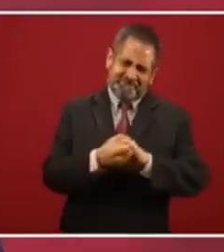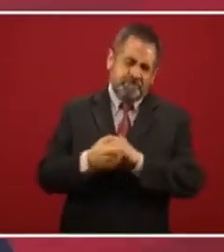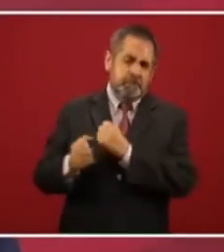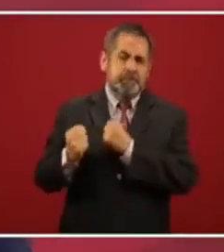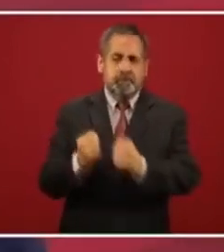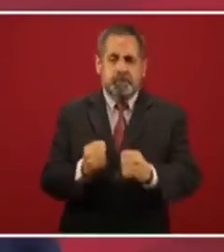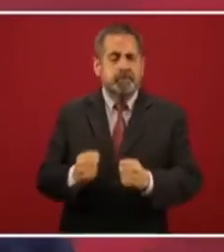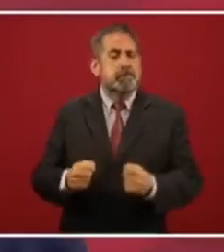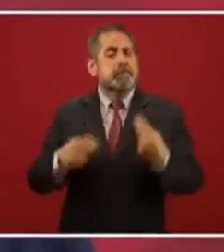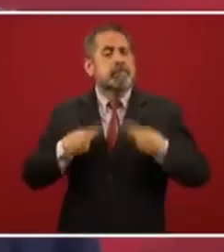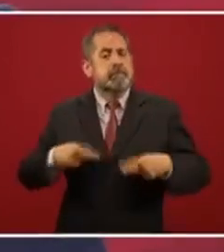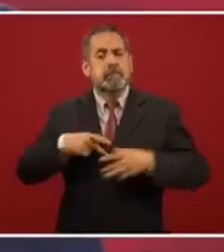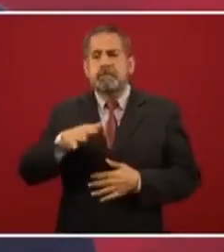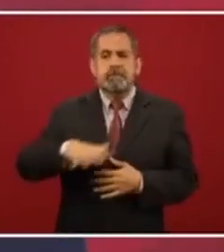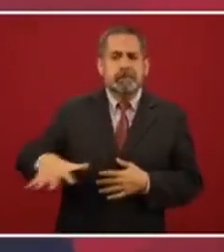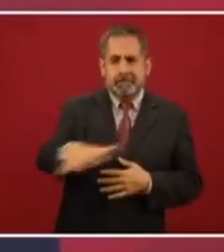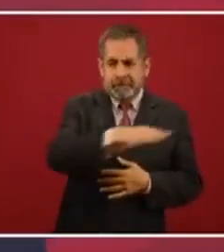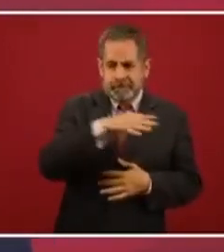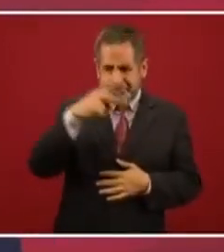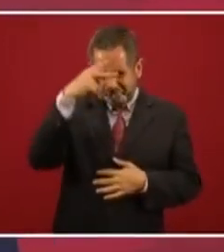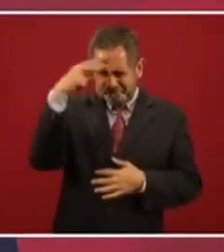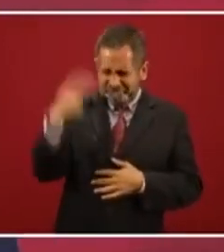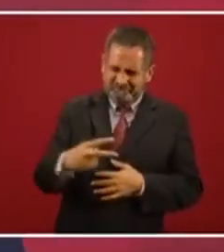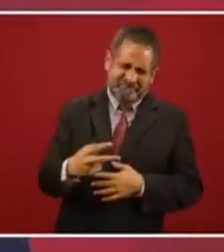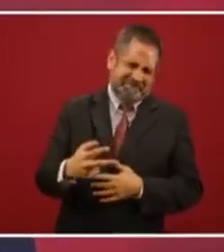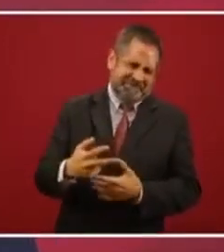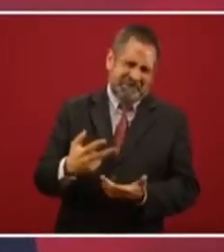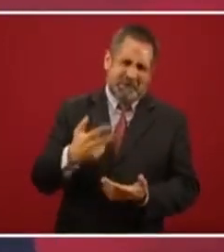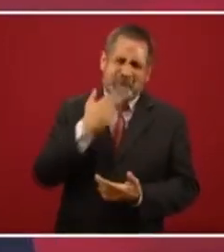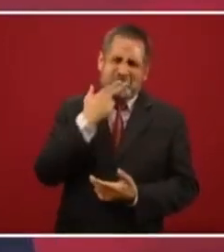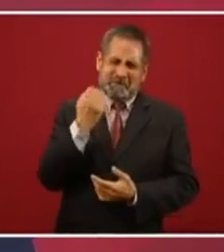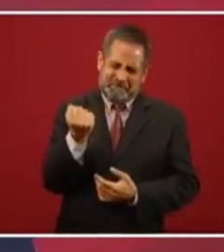El pueblo de México es mucha pieza,